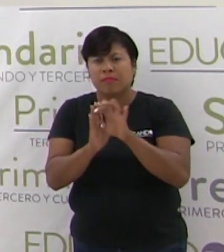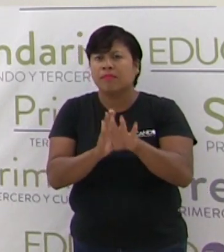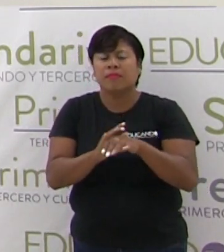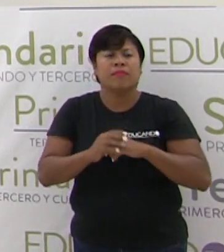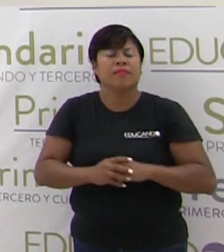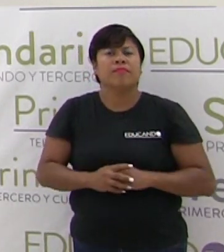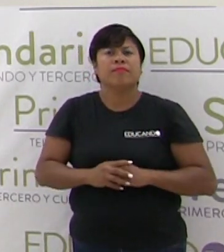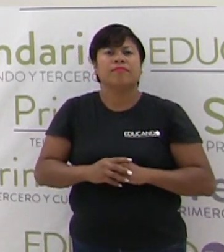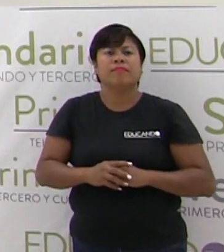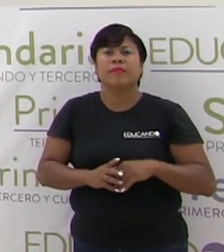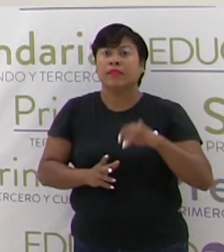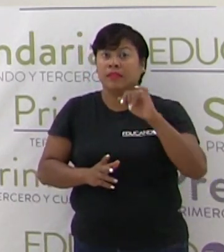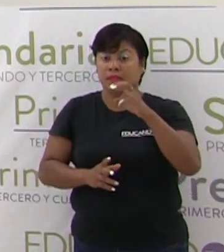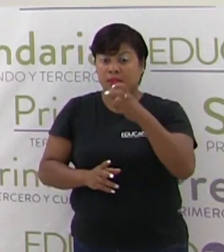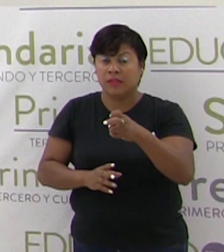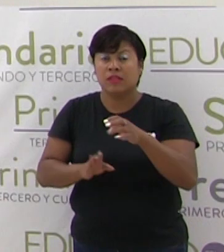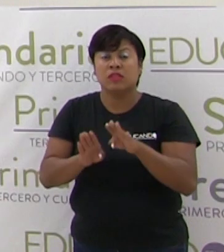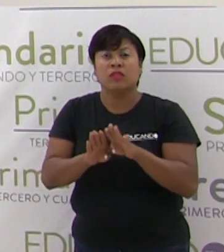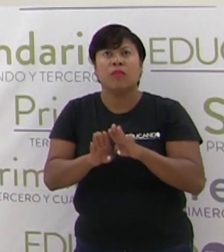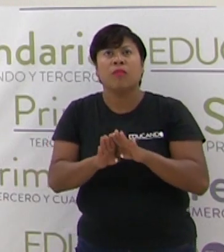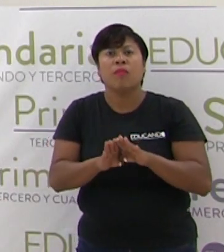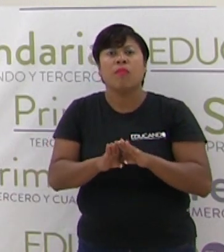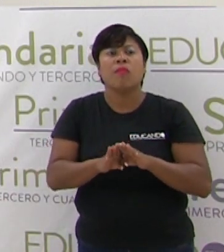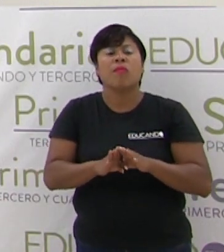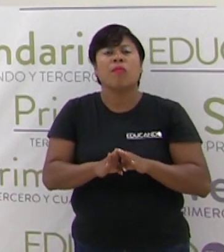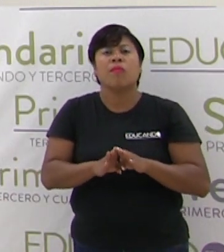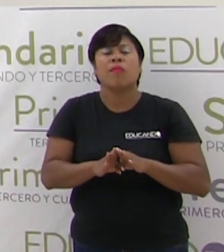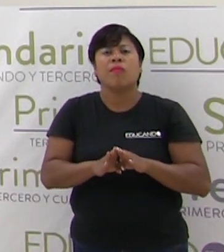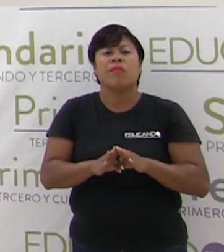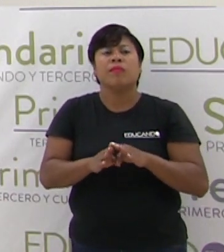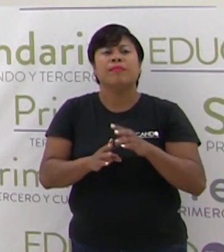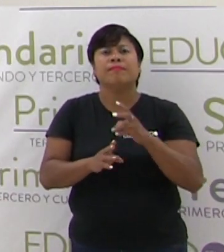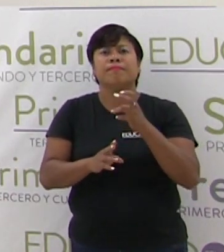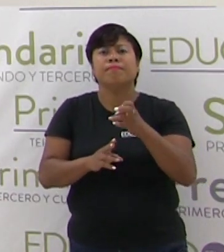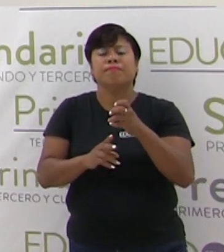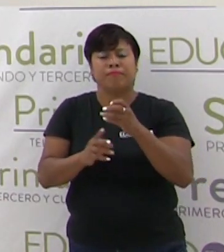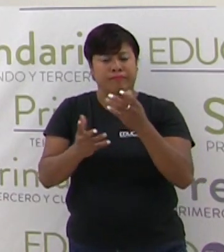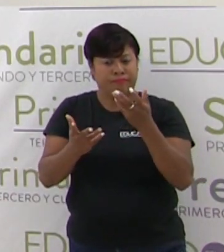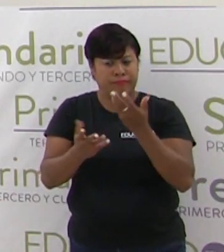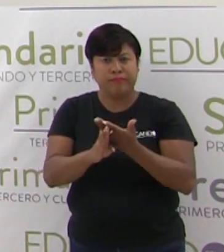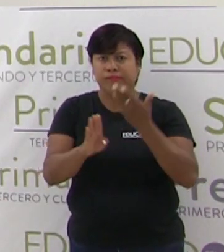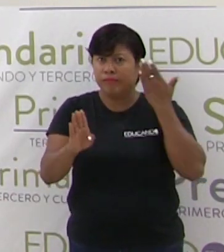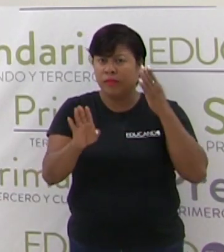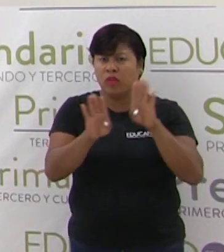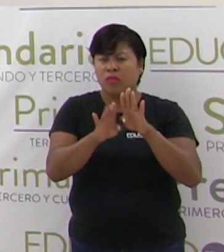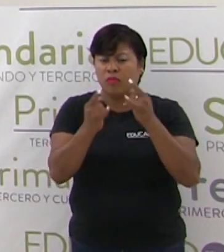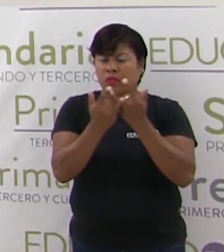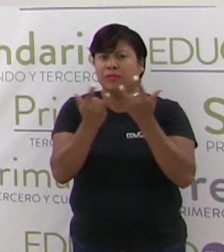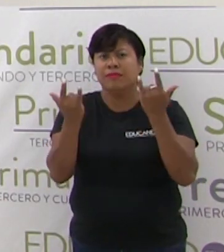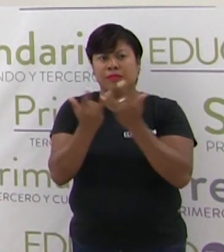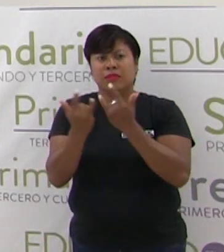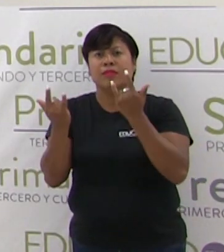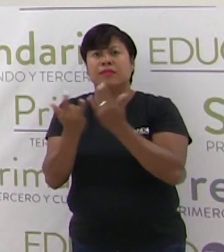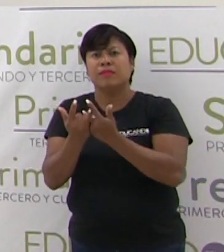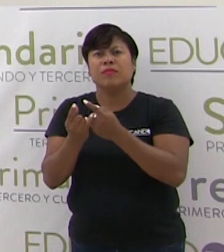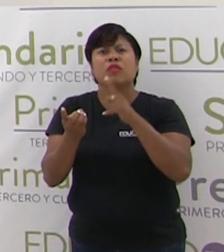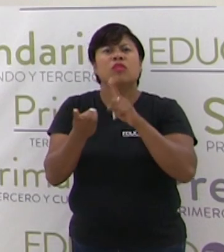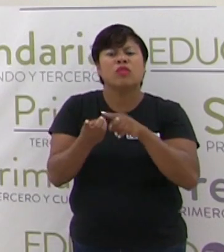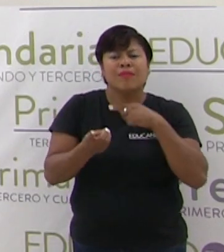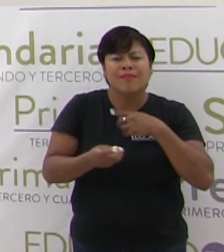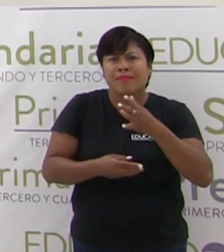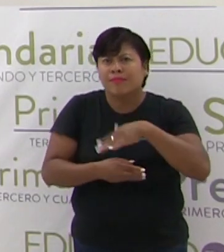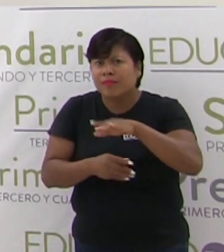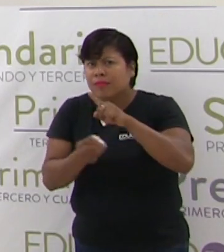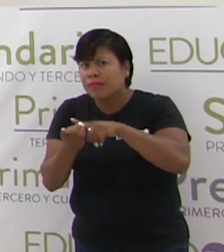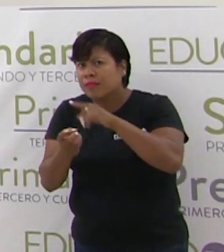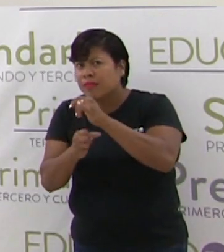ejemplo, si es un hecho relacionado con la historia, un hecho histórico, ¿a dónde creen que podrían ir